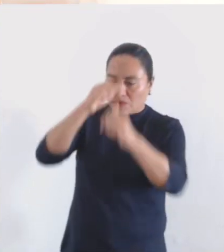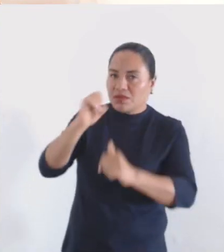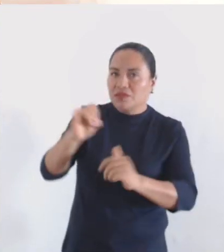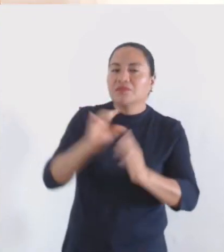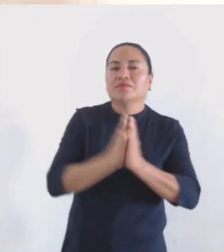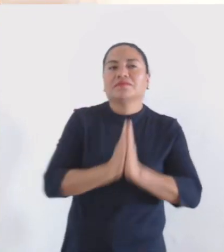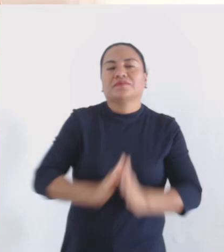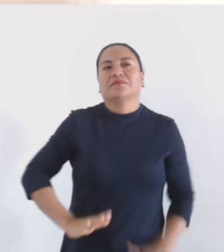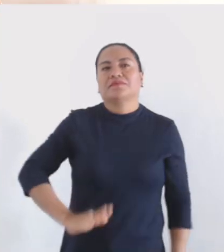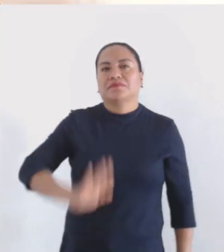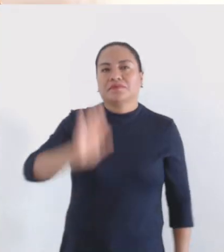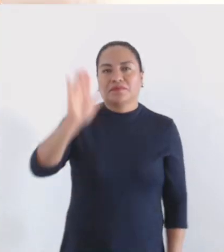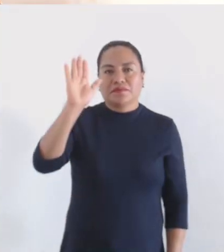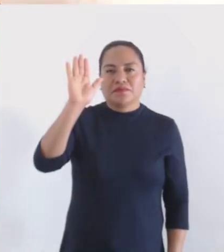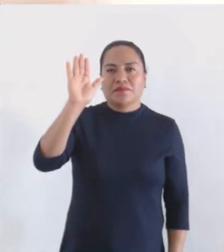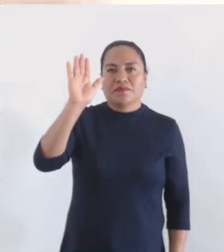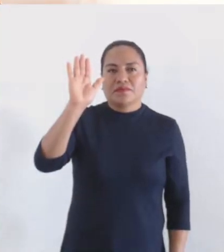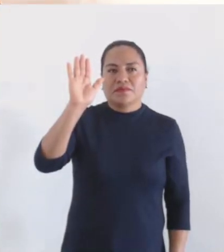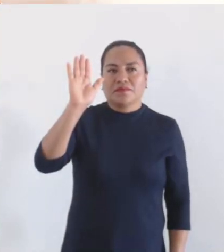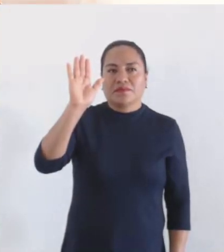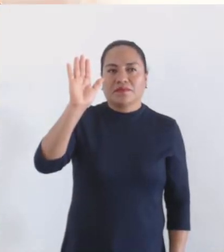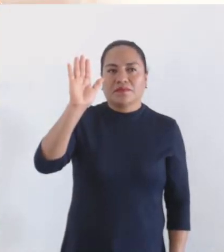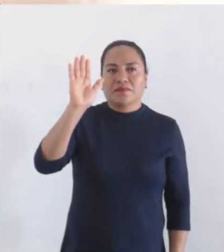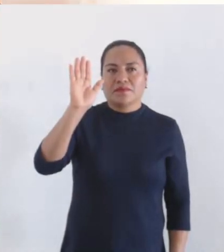aprobación, sírvanse levantar la mano.